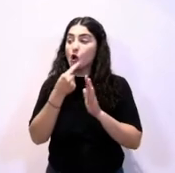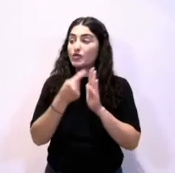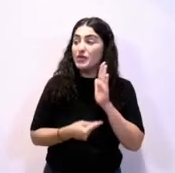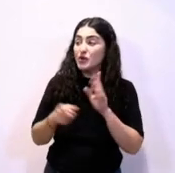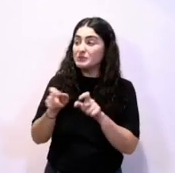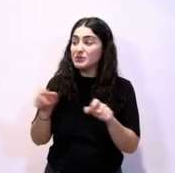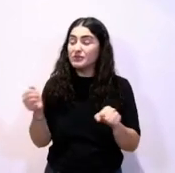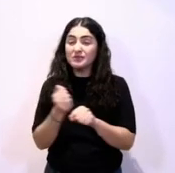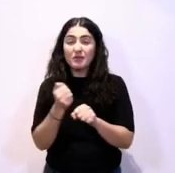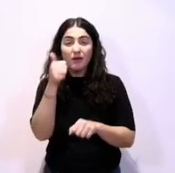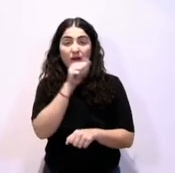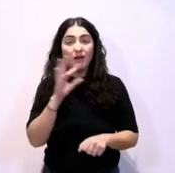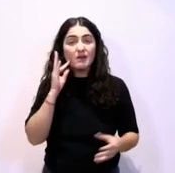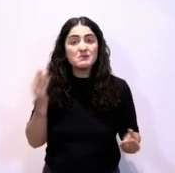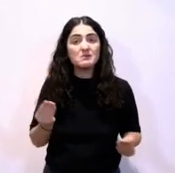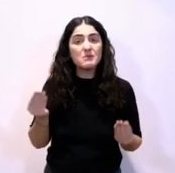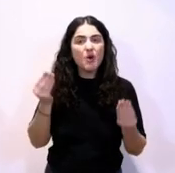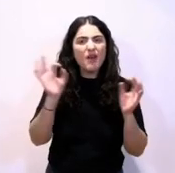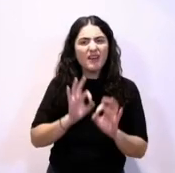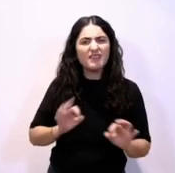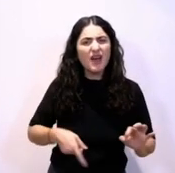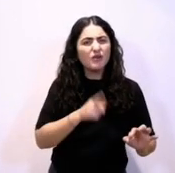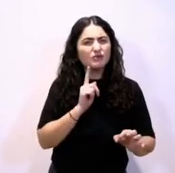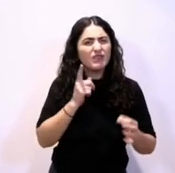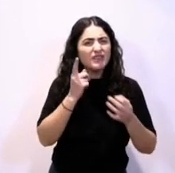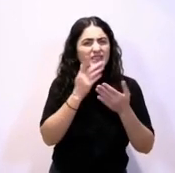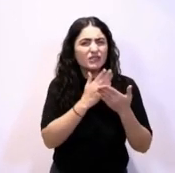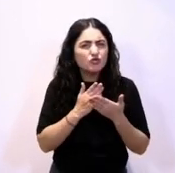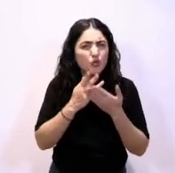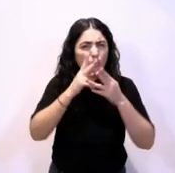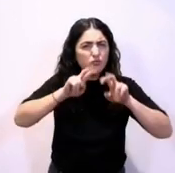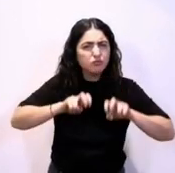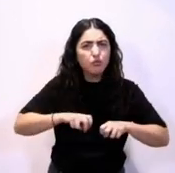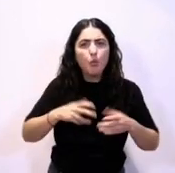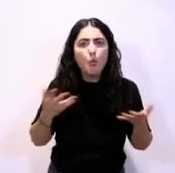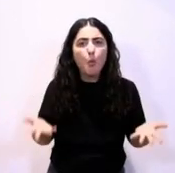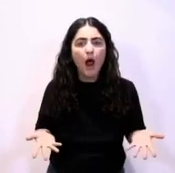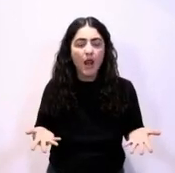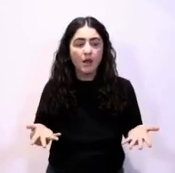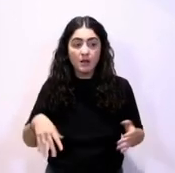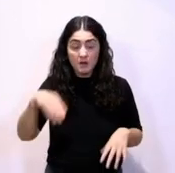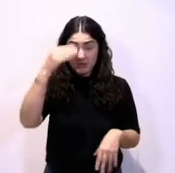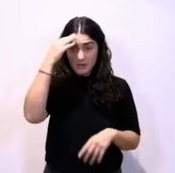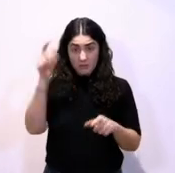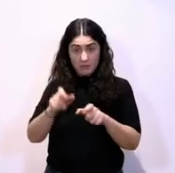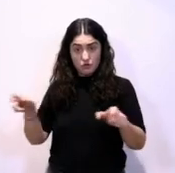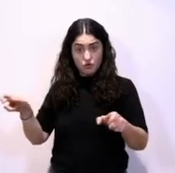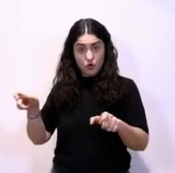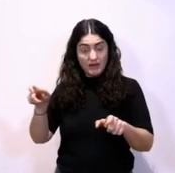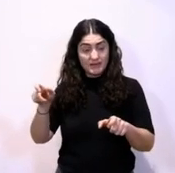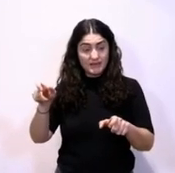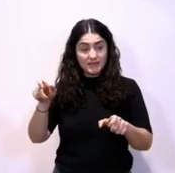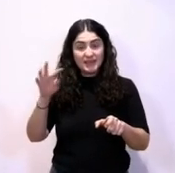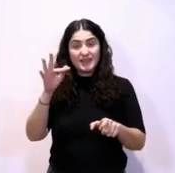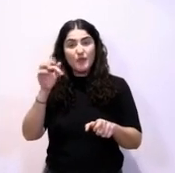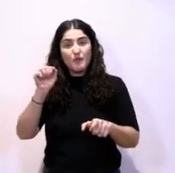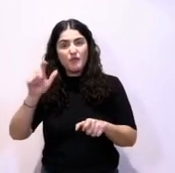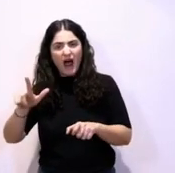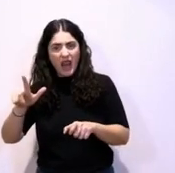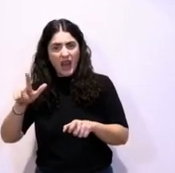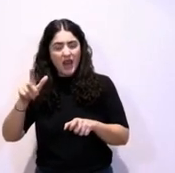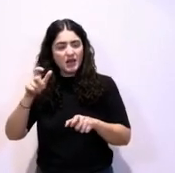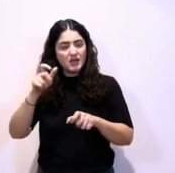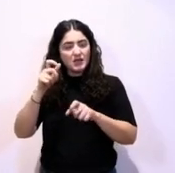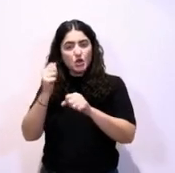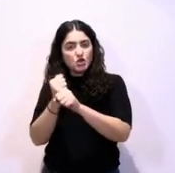trabajadores y trabajadoras. ¿Qué estudio hicieron ustedes, señora León? ¿Usted creía que los trabajadores y trabajadoras de FAL, que es verdad que no